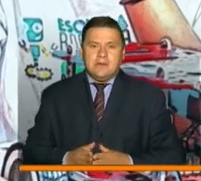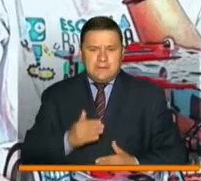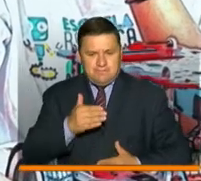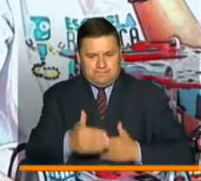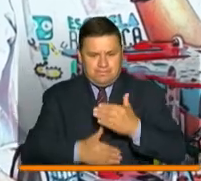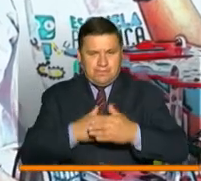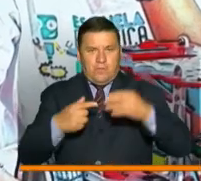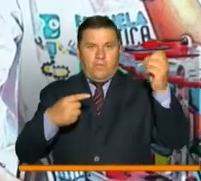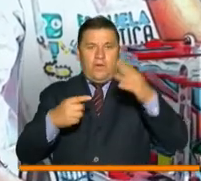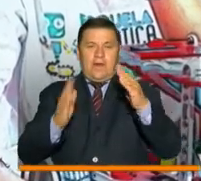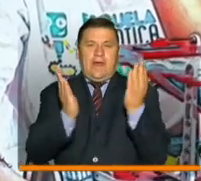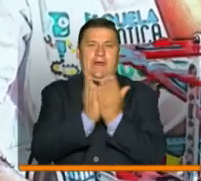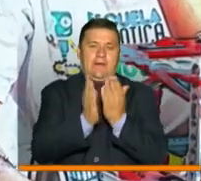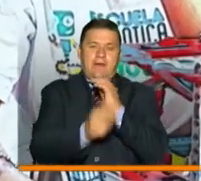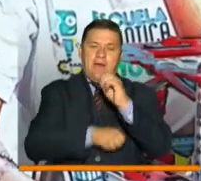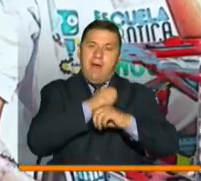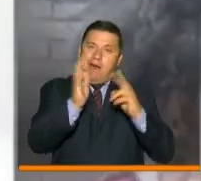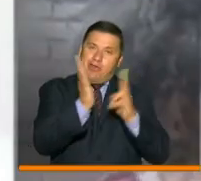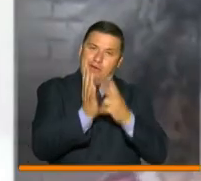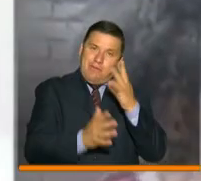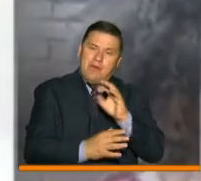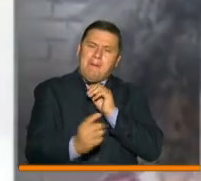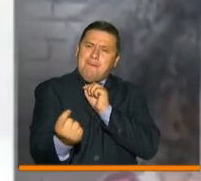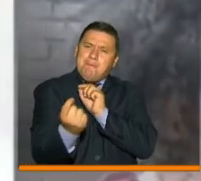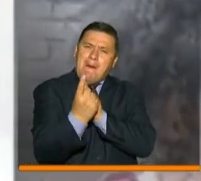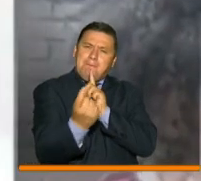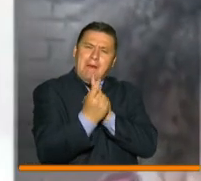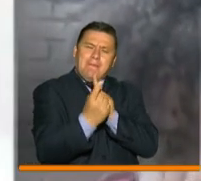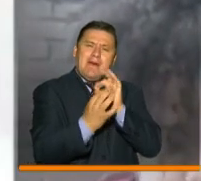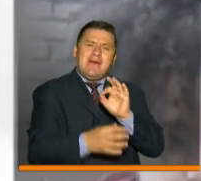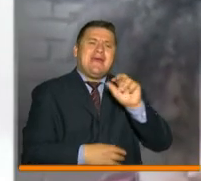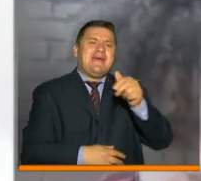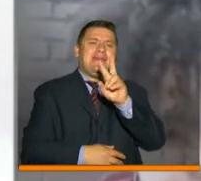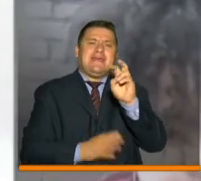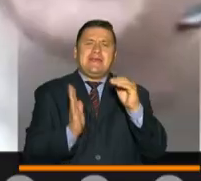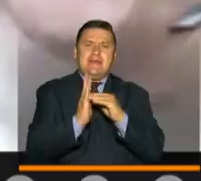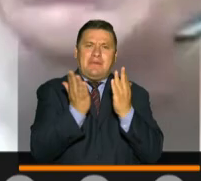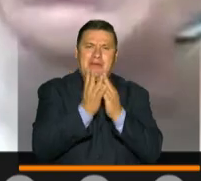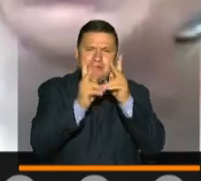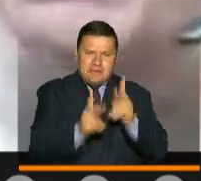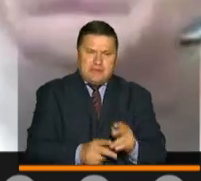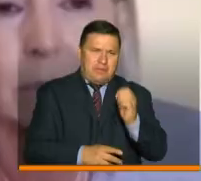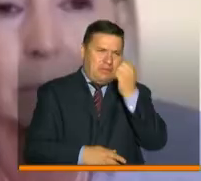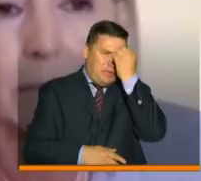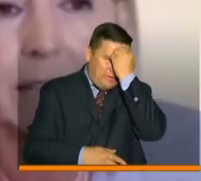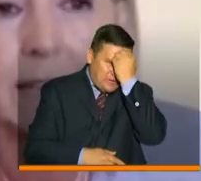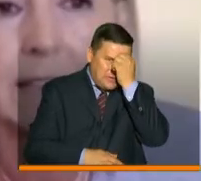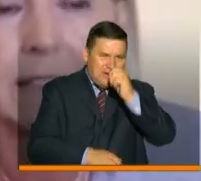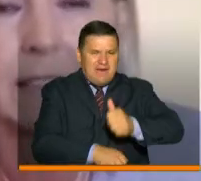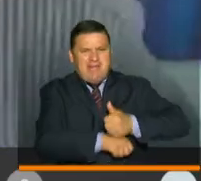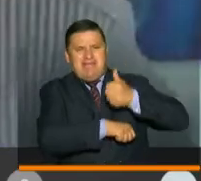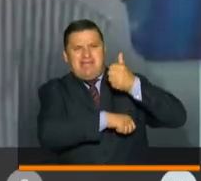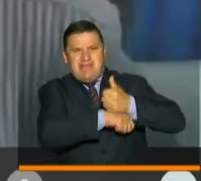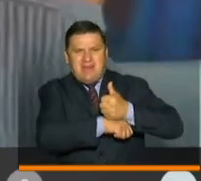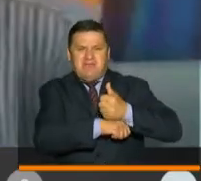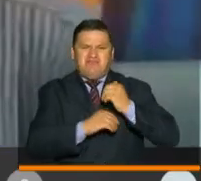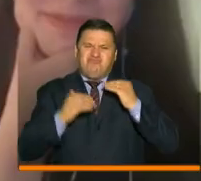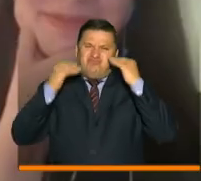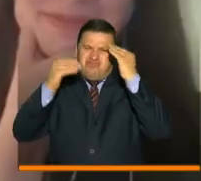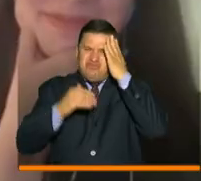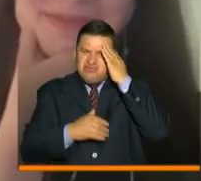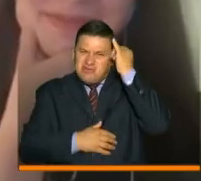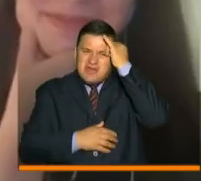Avanza el Foro Educativo Nacional 2020, el encuentro donde más de 17 mil estudiantes, docentes, directivos,